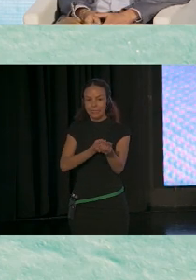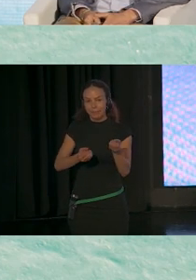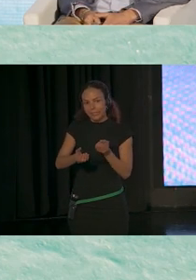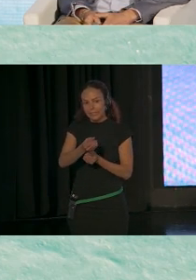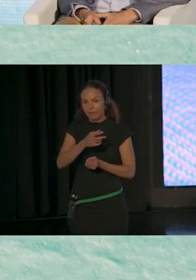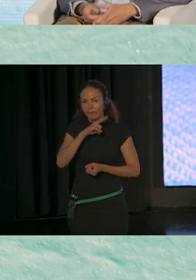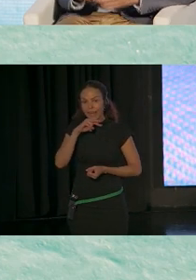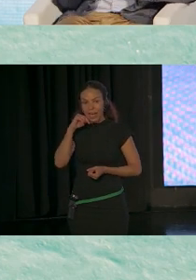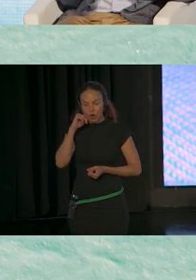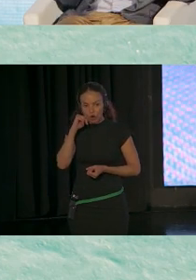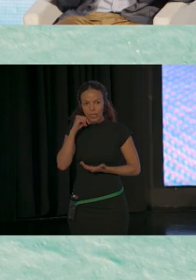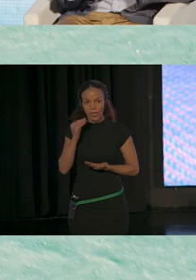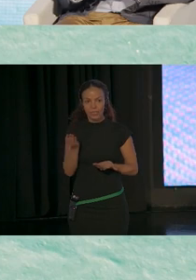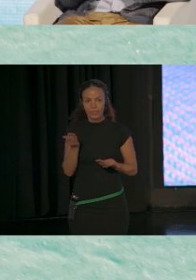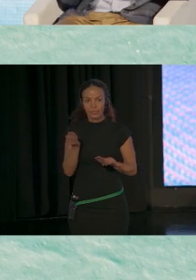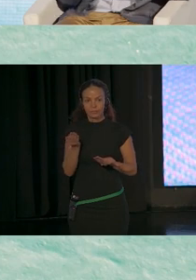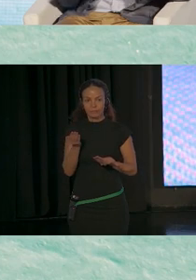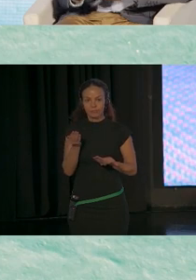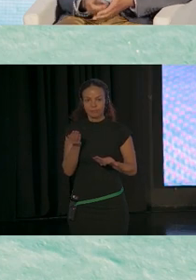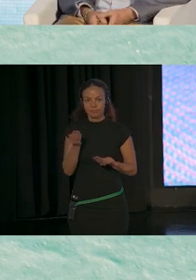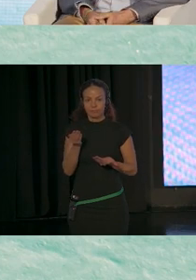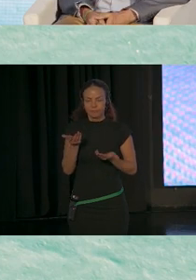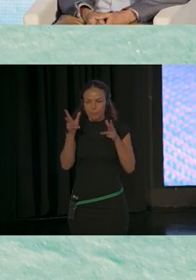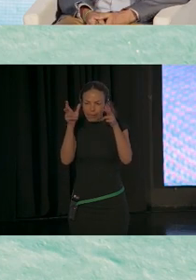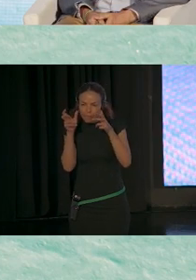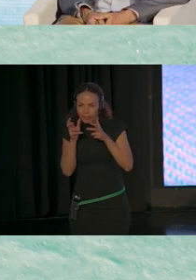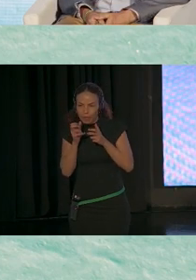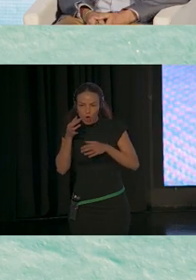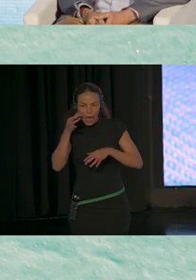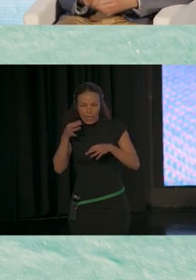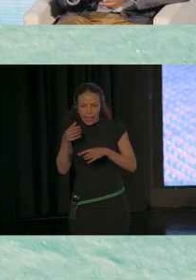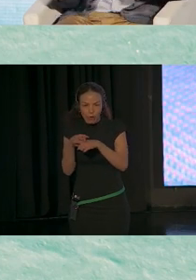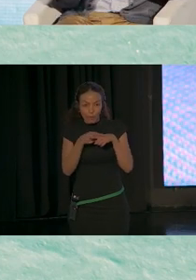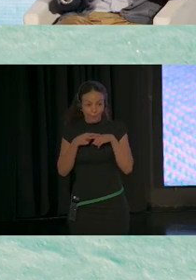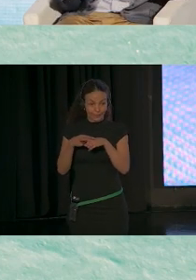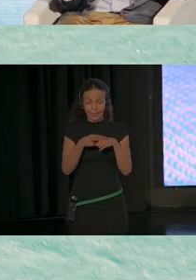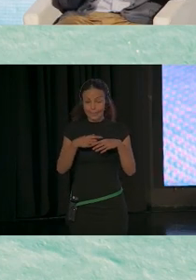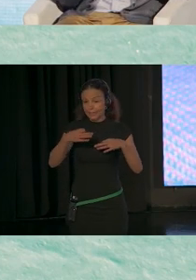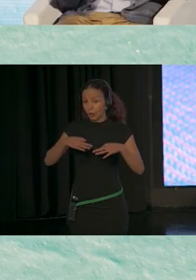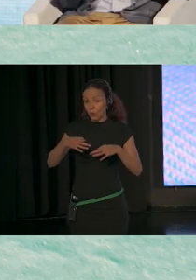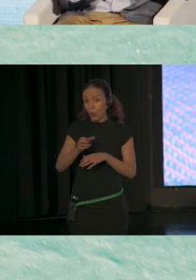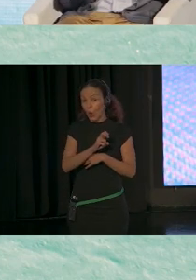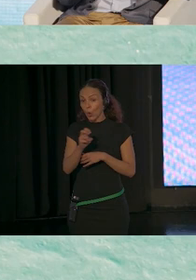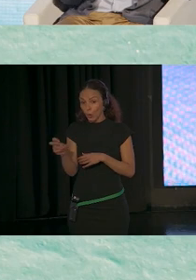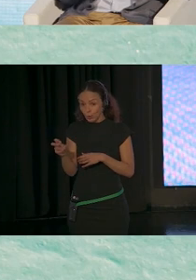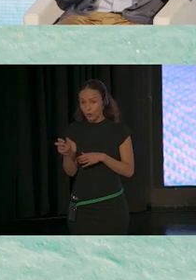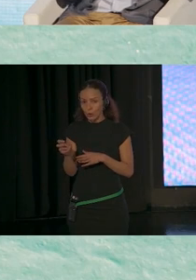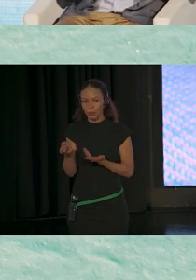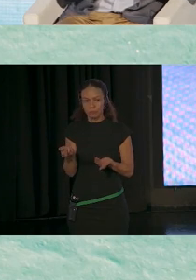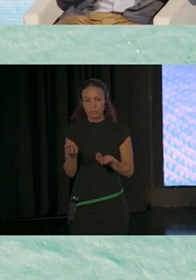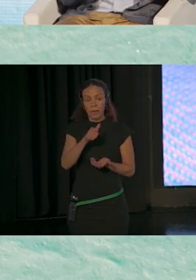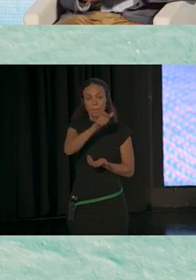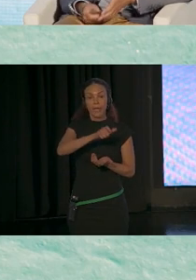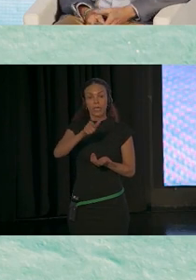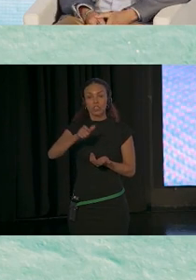de valores, una percepción, una realidad compartida, etc. Y seguramente habría otros, unas personas